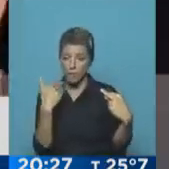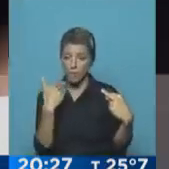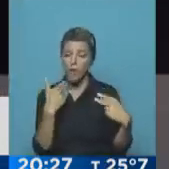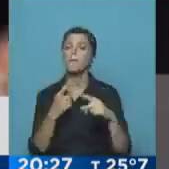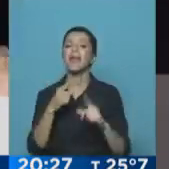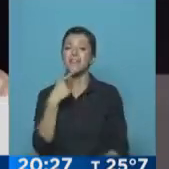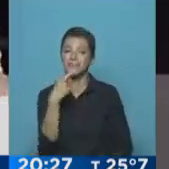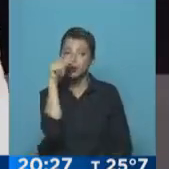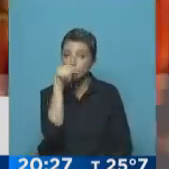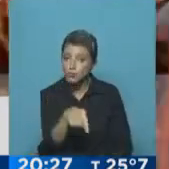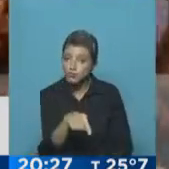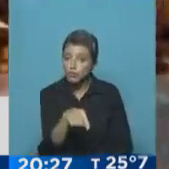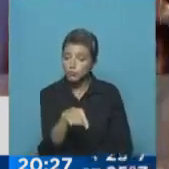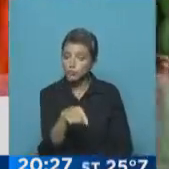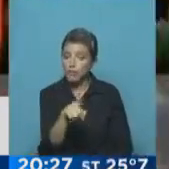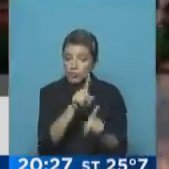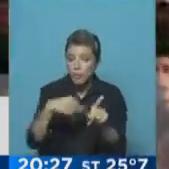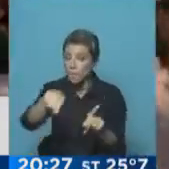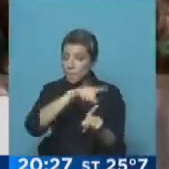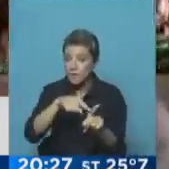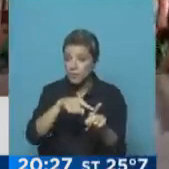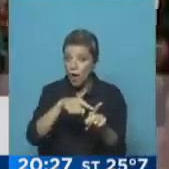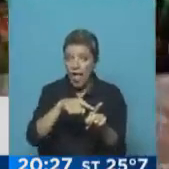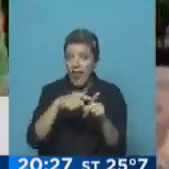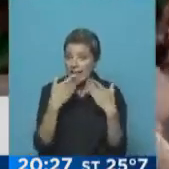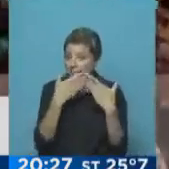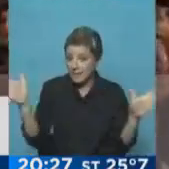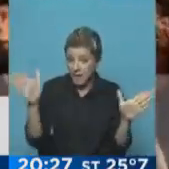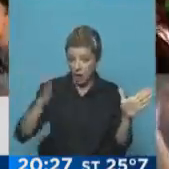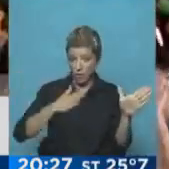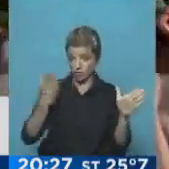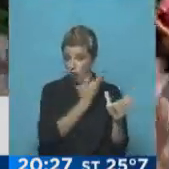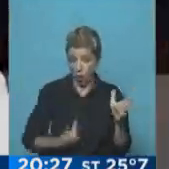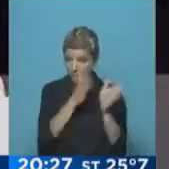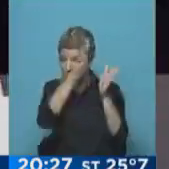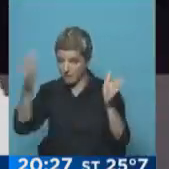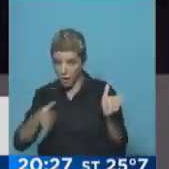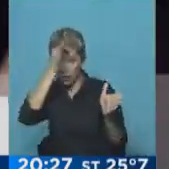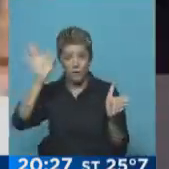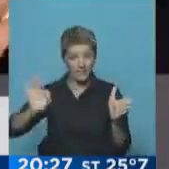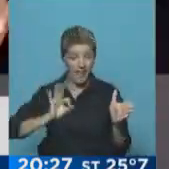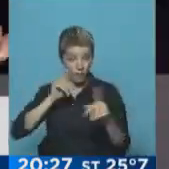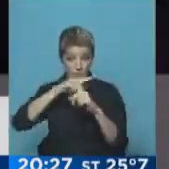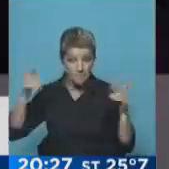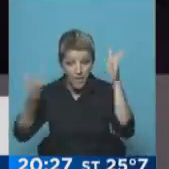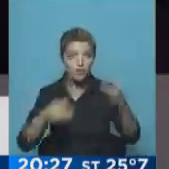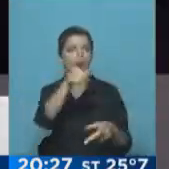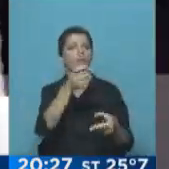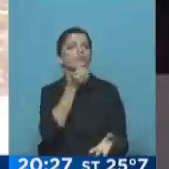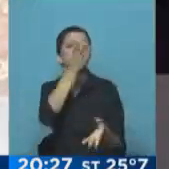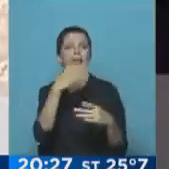nunca tuvieron la libertad que tuvieron durante nuestro gobierno, hasta para difamar